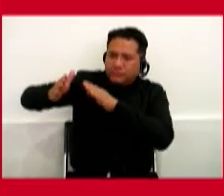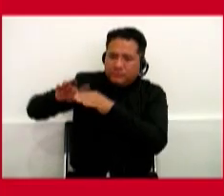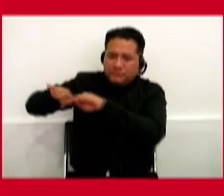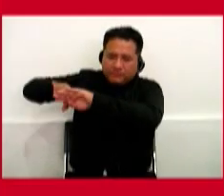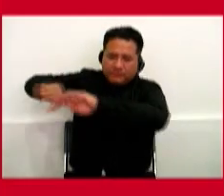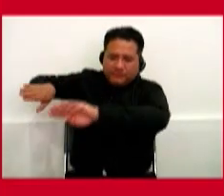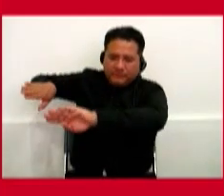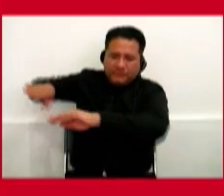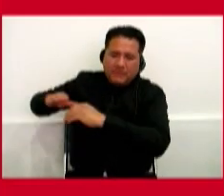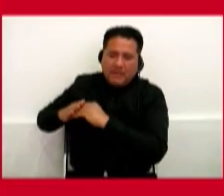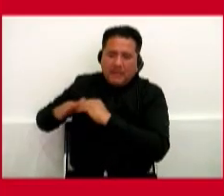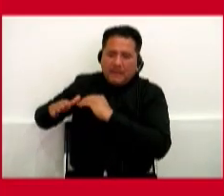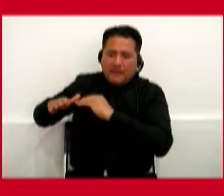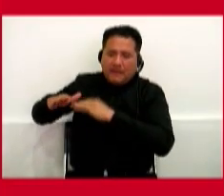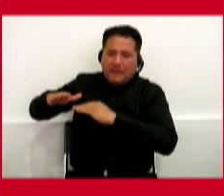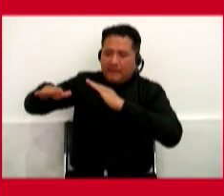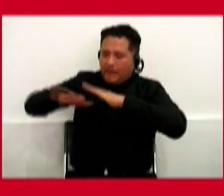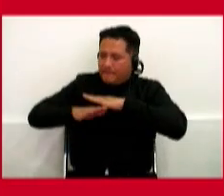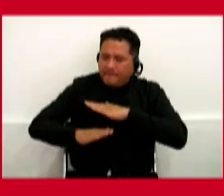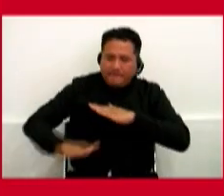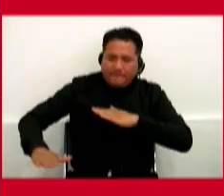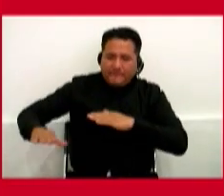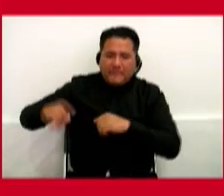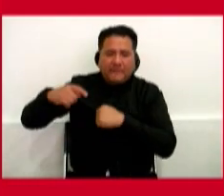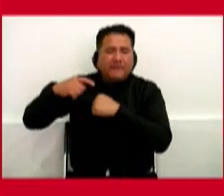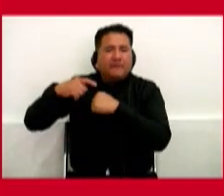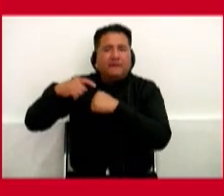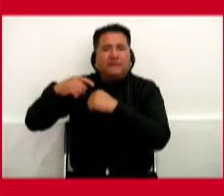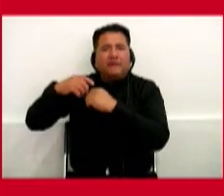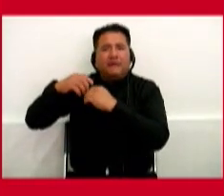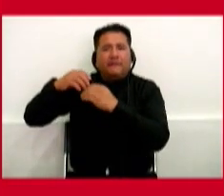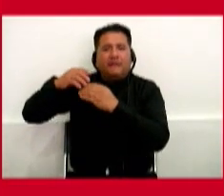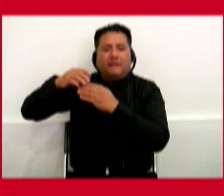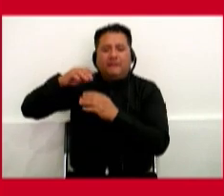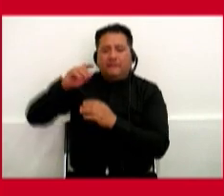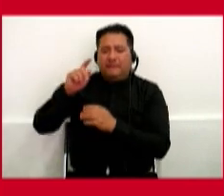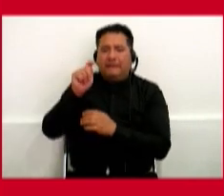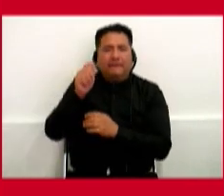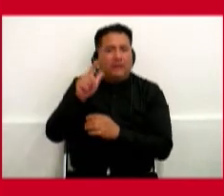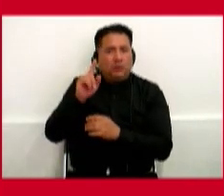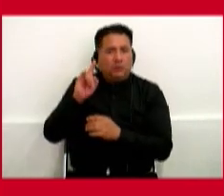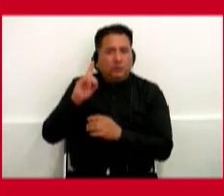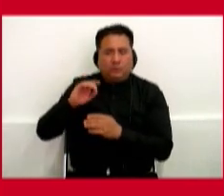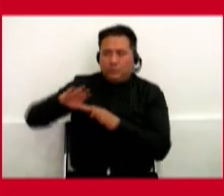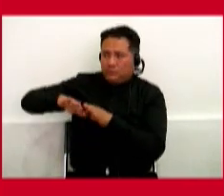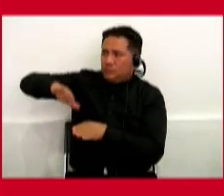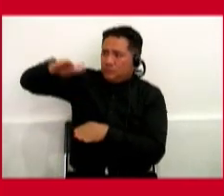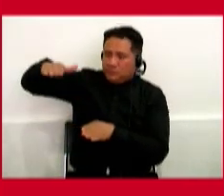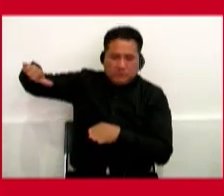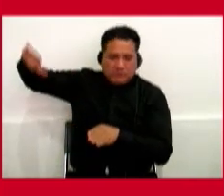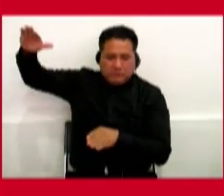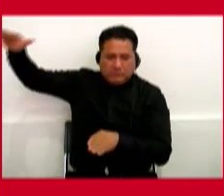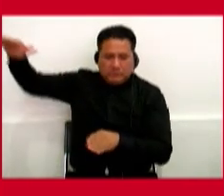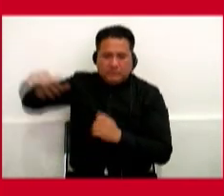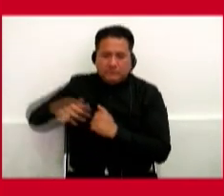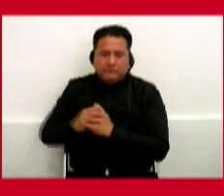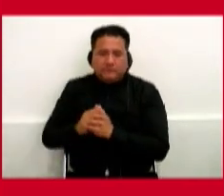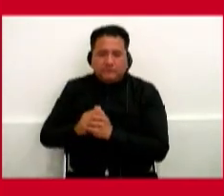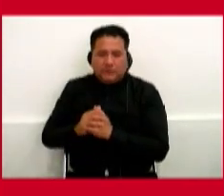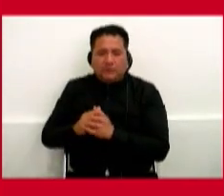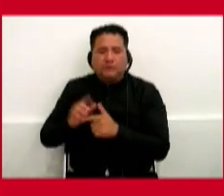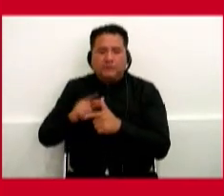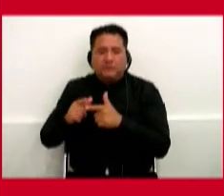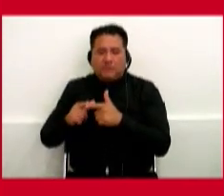¿no? Debemos definir nuestro objetivo y en función de ese objetivo trabajar, ¿no? Quizás deberíamos evitar hacer modelos